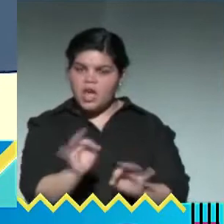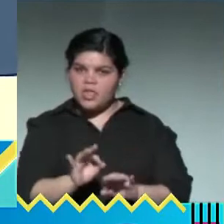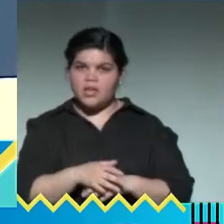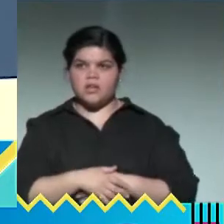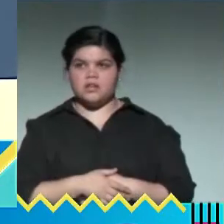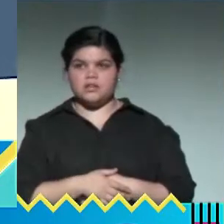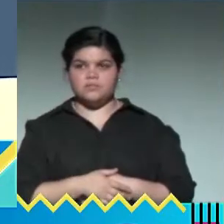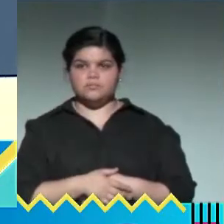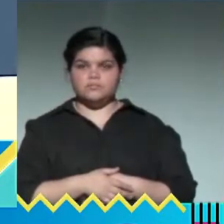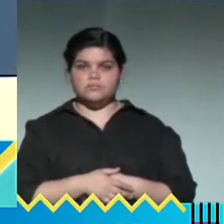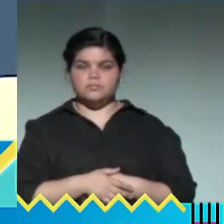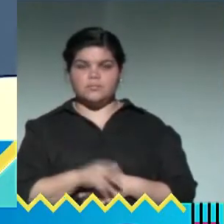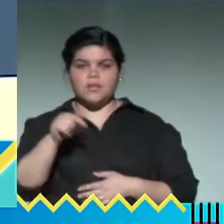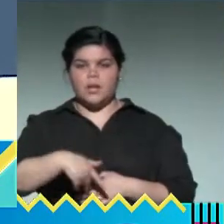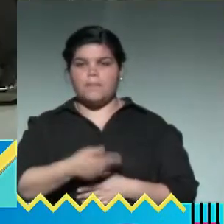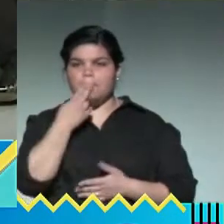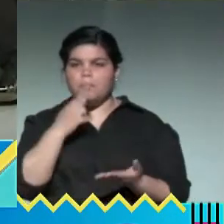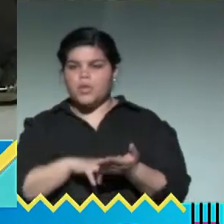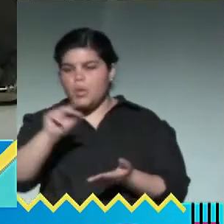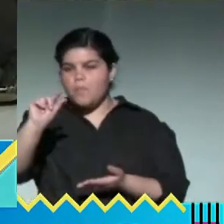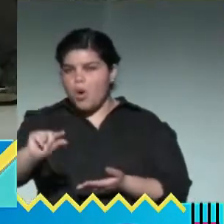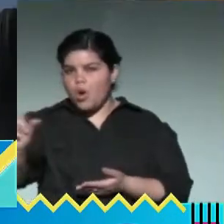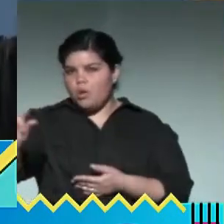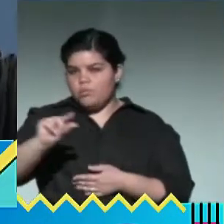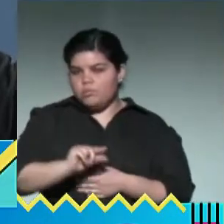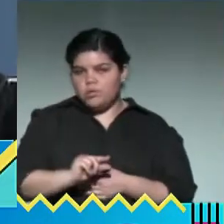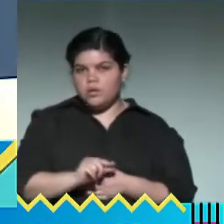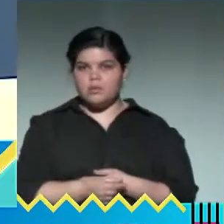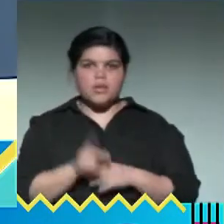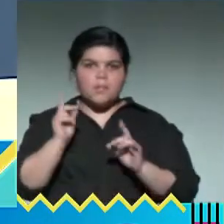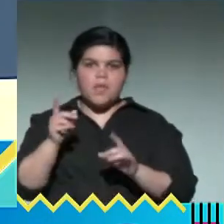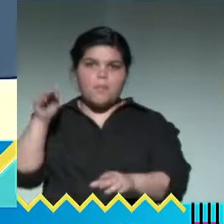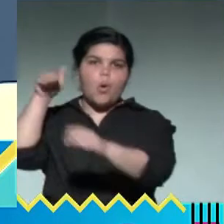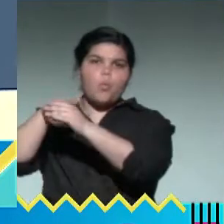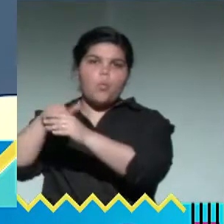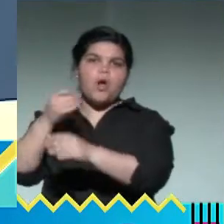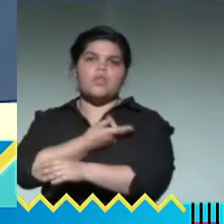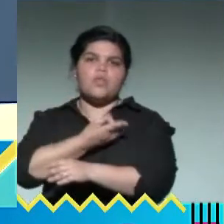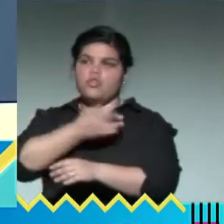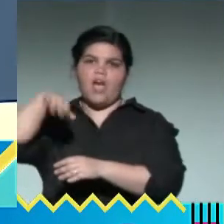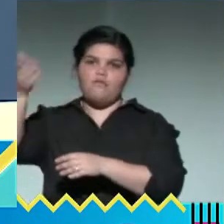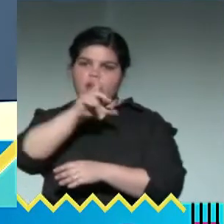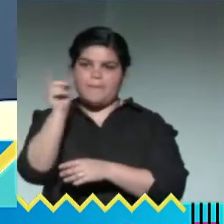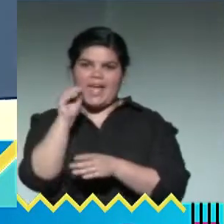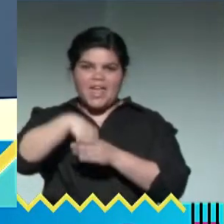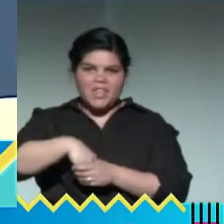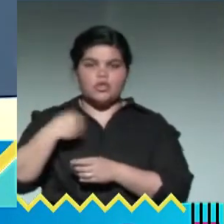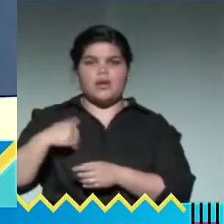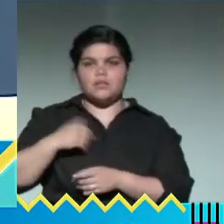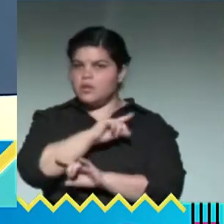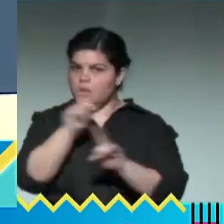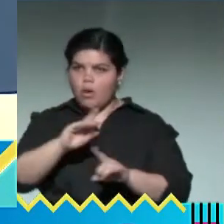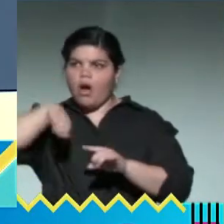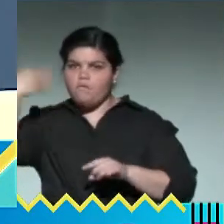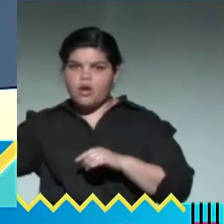tributaron muy poquito en el momento de blanquear, pero quedaron afuera. Bueno, la idea es grabar esa parte. Digo, en este momento donde tenemos que tocar